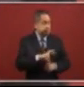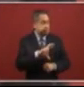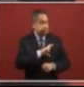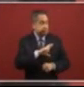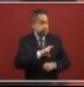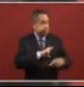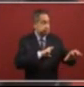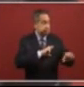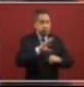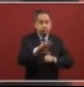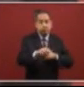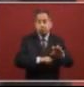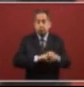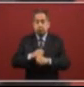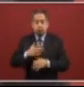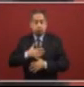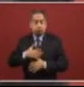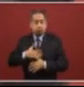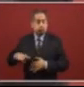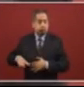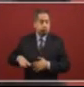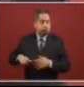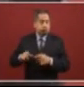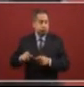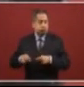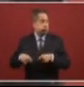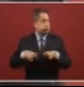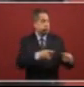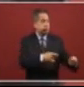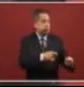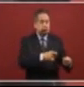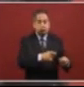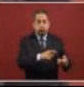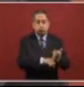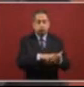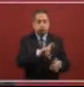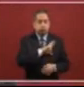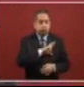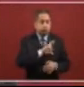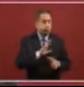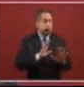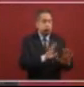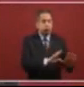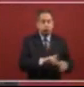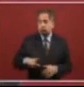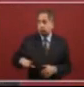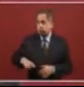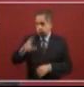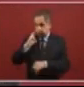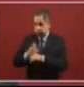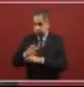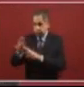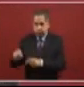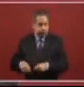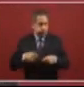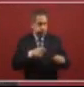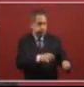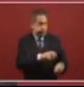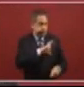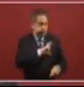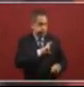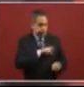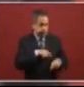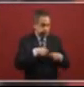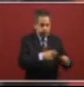trasladar los bienes públicos a particulares, que en eso consistía la política